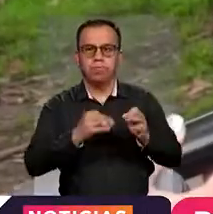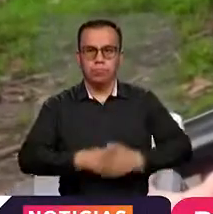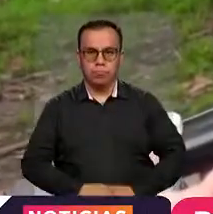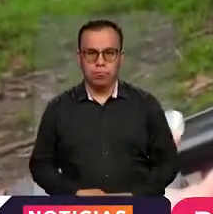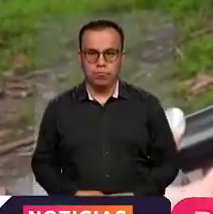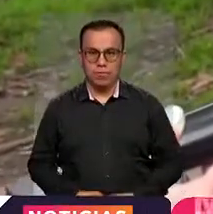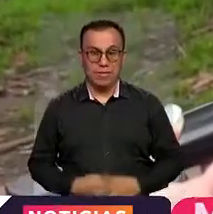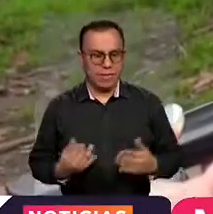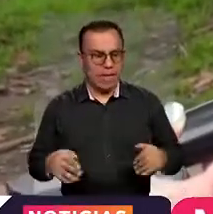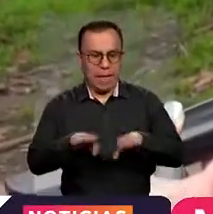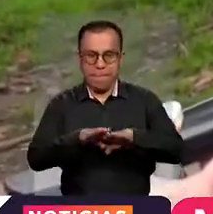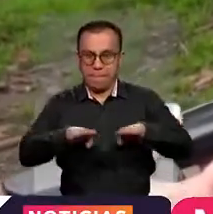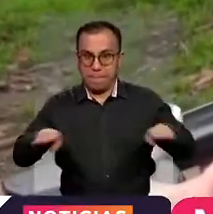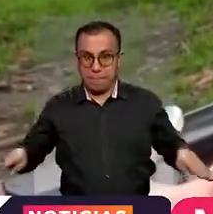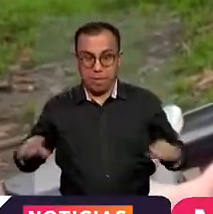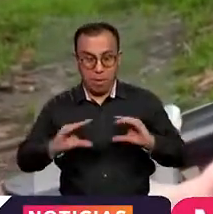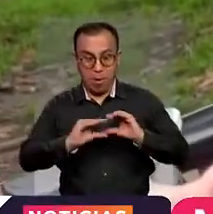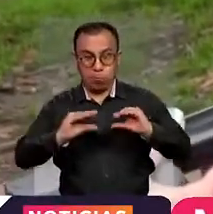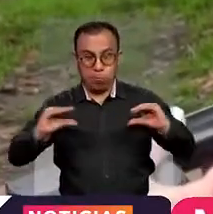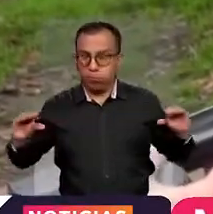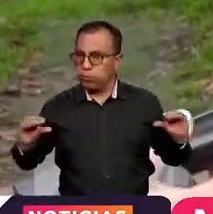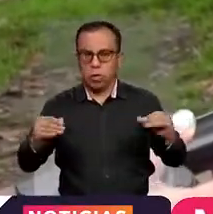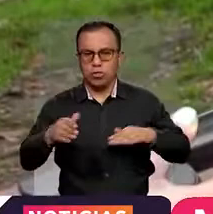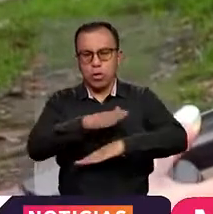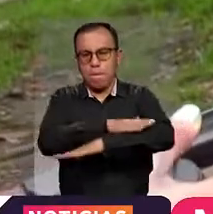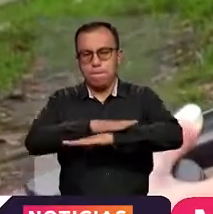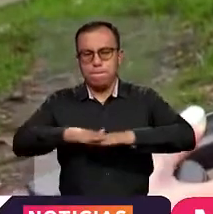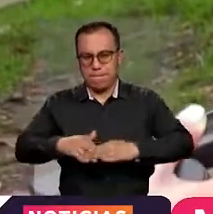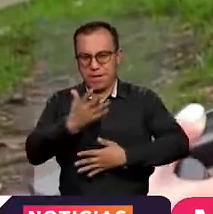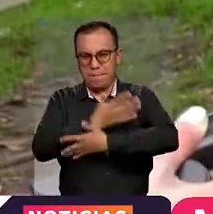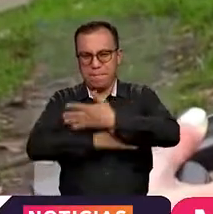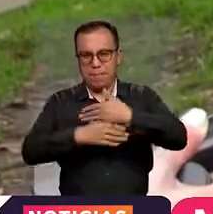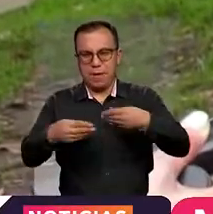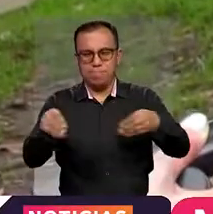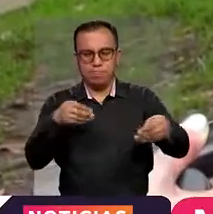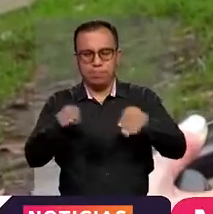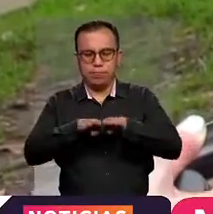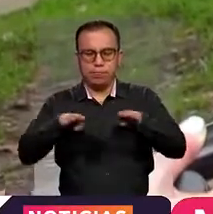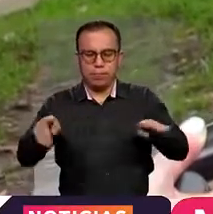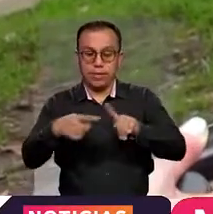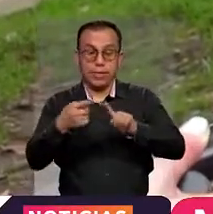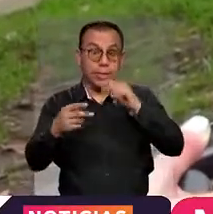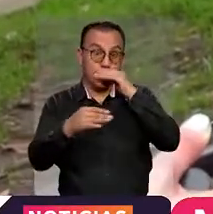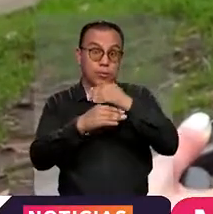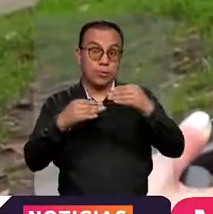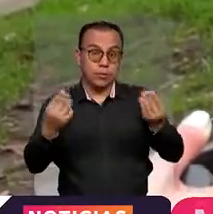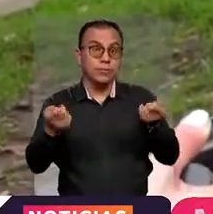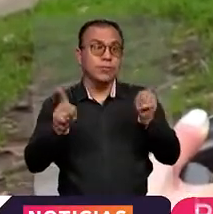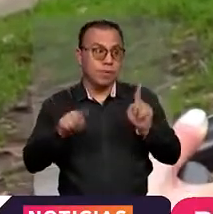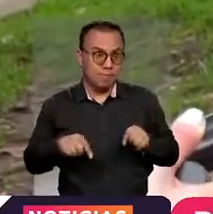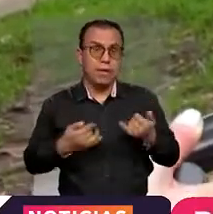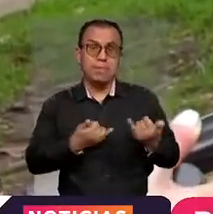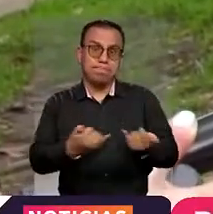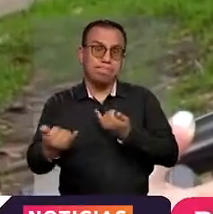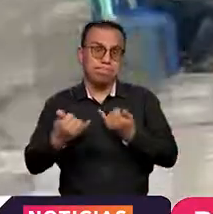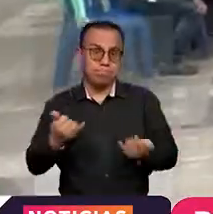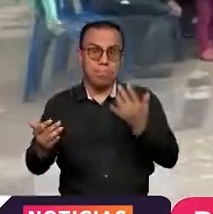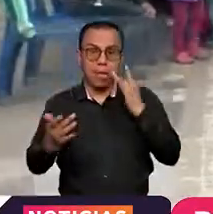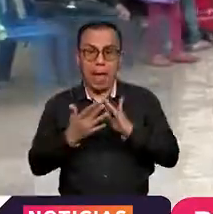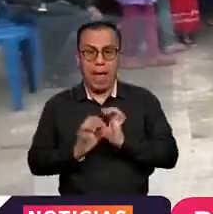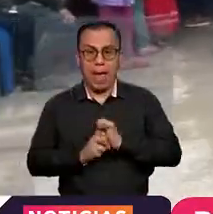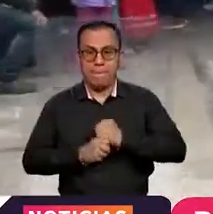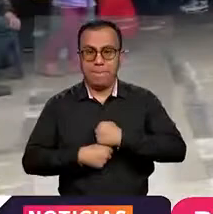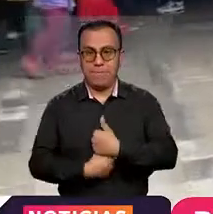tormenta al piso, sin colchoneta, en plástico. Y los niños están, pues, por medio hasta hoy también, están desnutriendo.